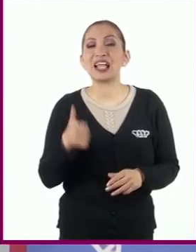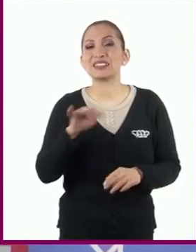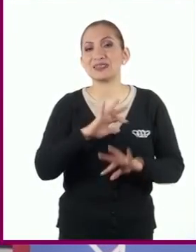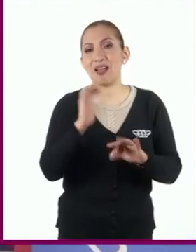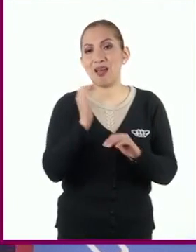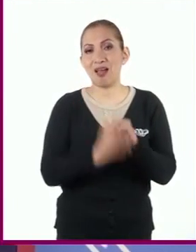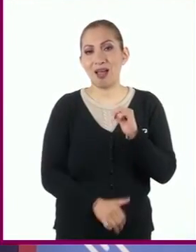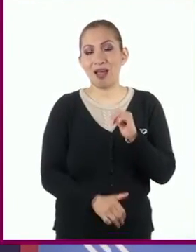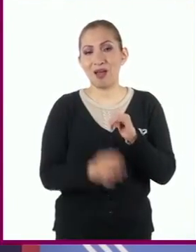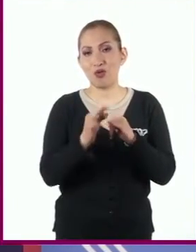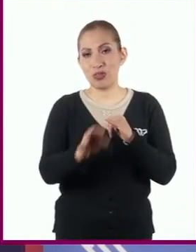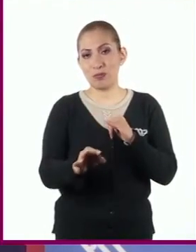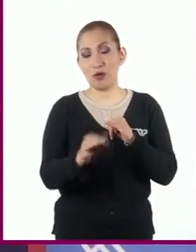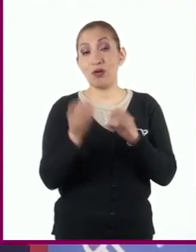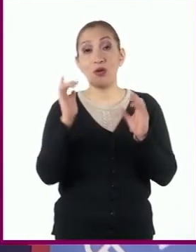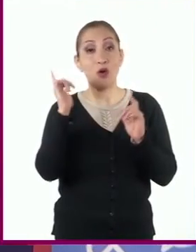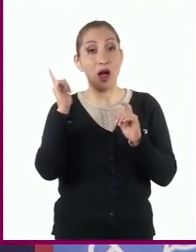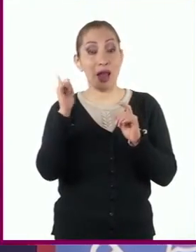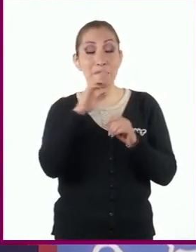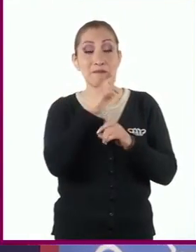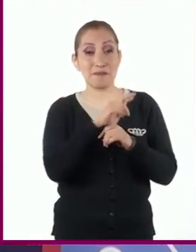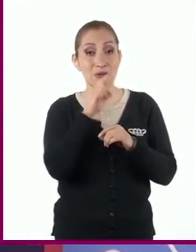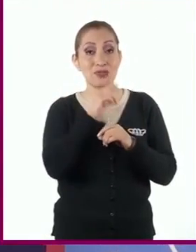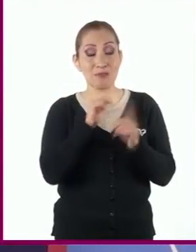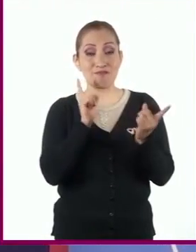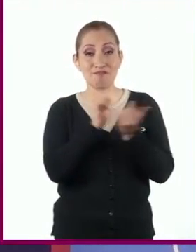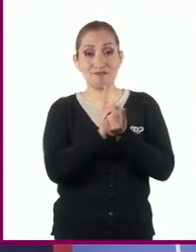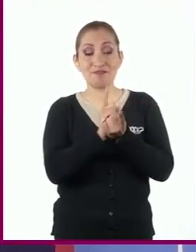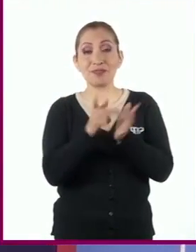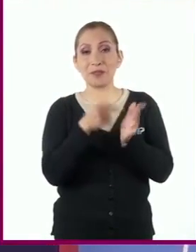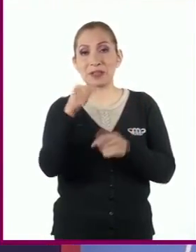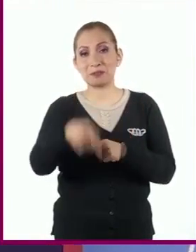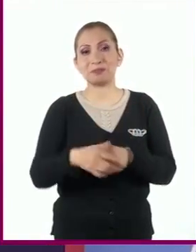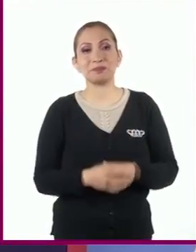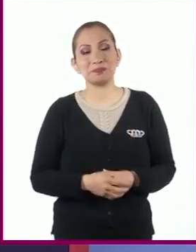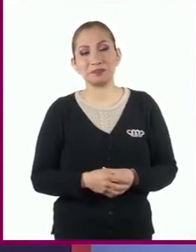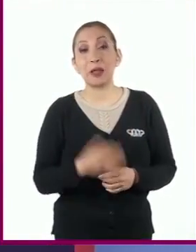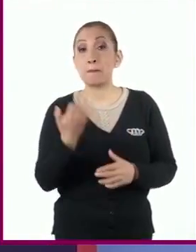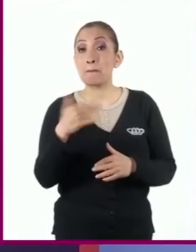como hemos llegado al final. Espero que pronto nos encontremos